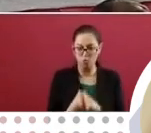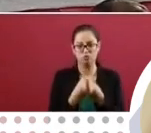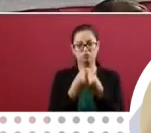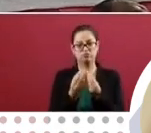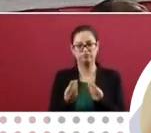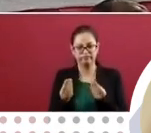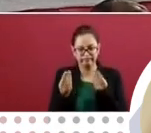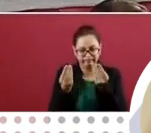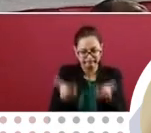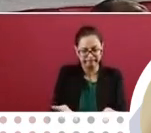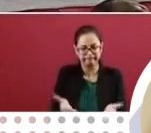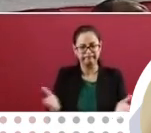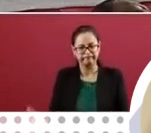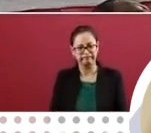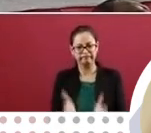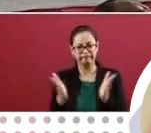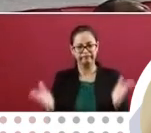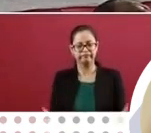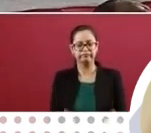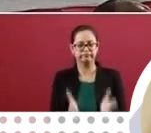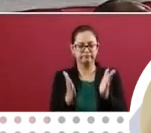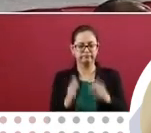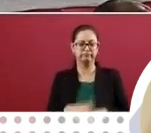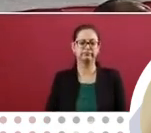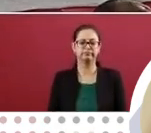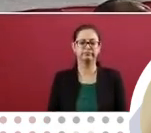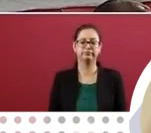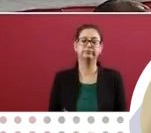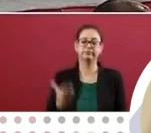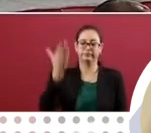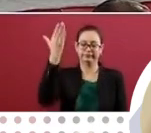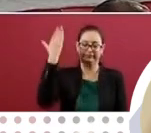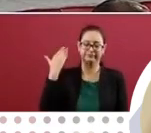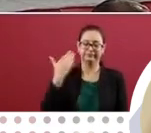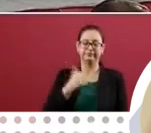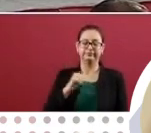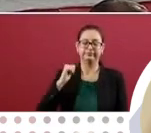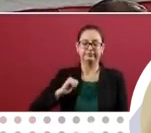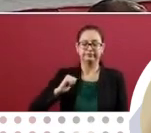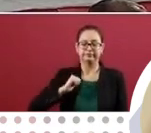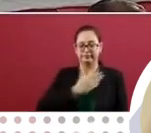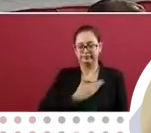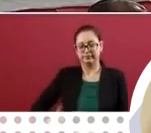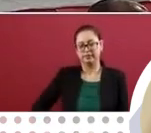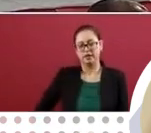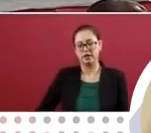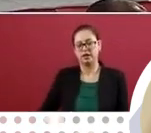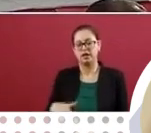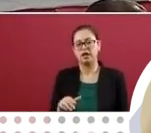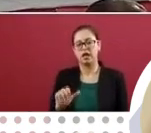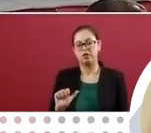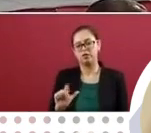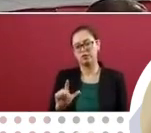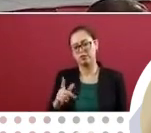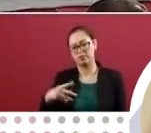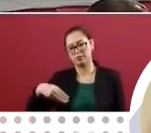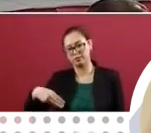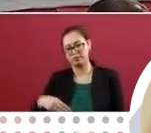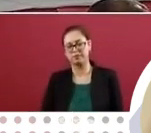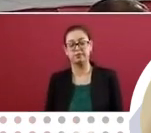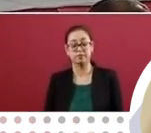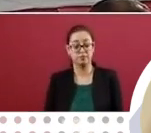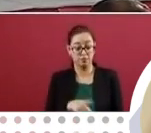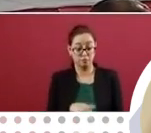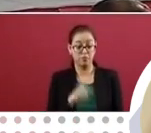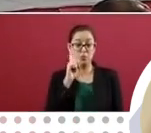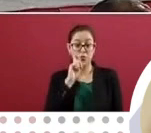la ironía, lo digo, ¿no? La verdad, yo también digo, se debería de informar, se debería de fluir, no puede estar girando todo en torno a lo que diga